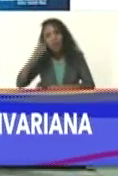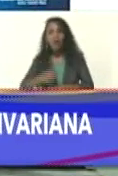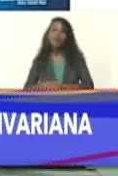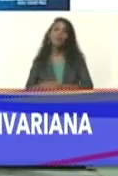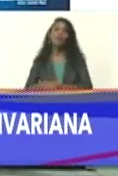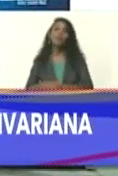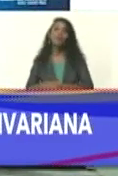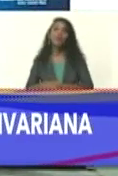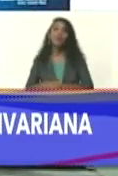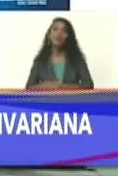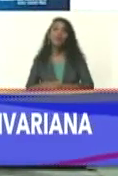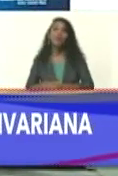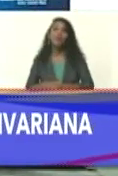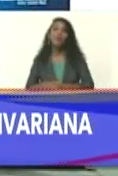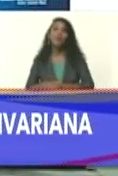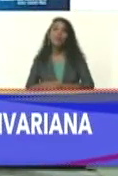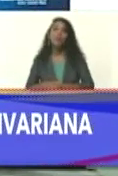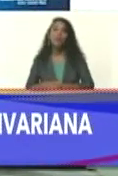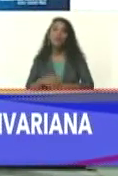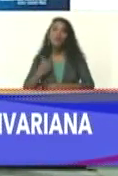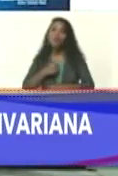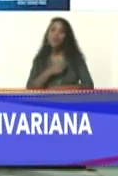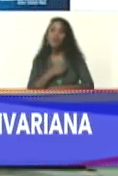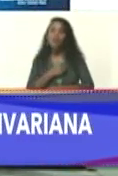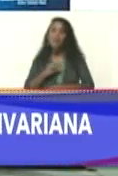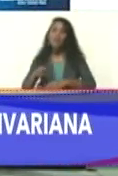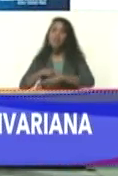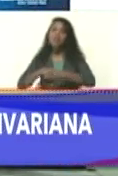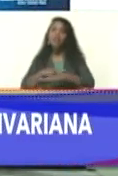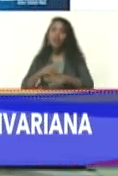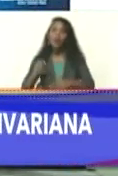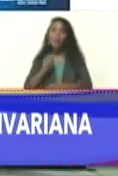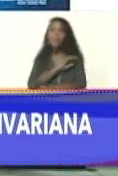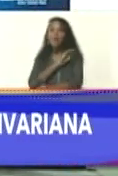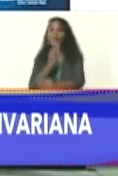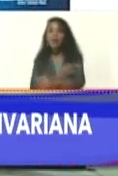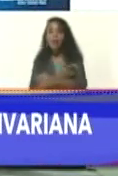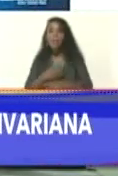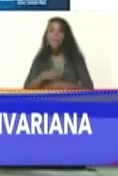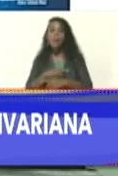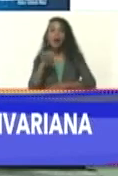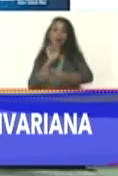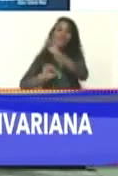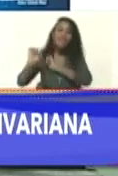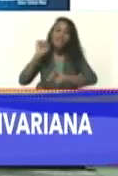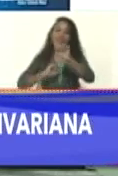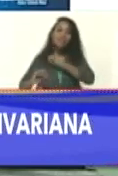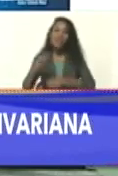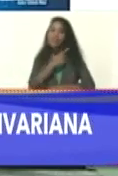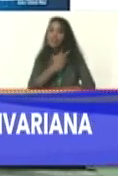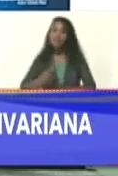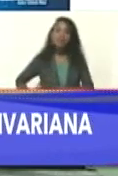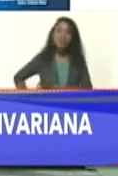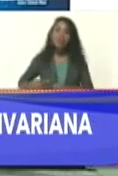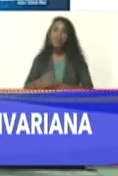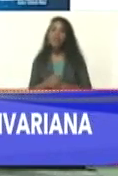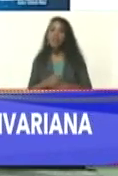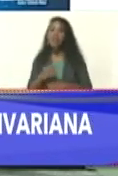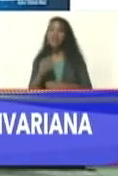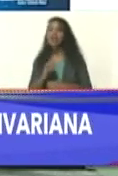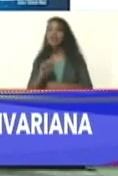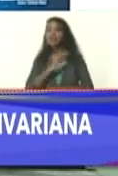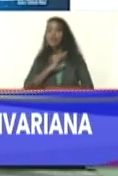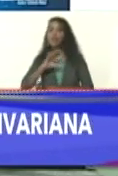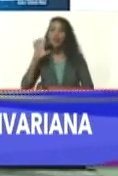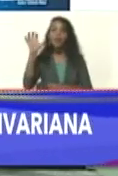querido general Vladimir Padrino, ministro del Poder Popular para la Defensa, vicepresidente de Soberanía